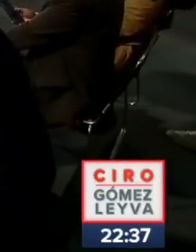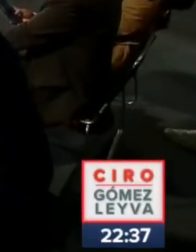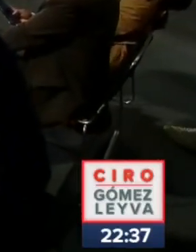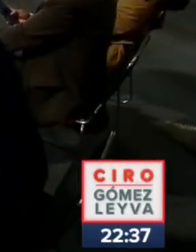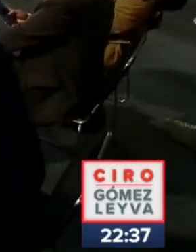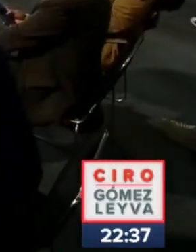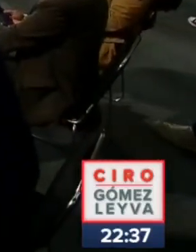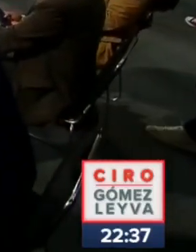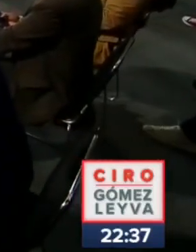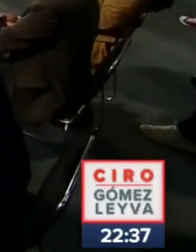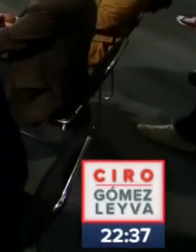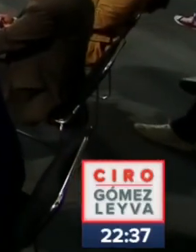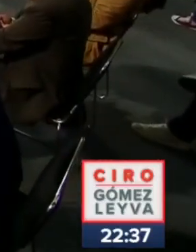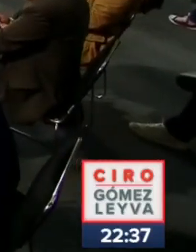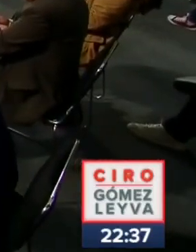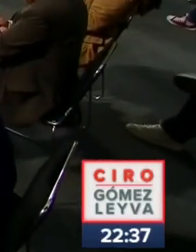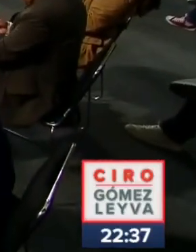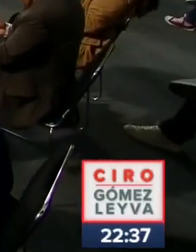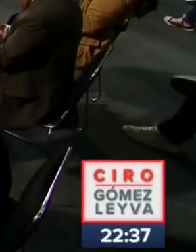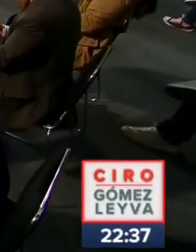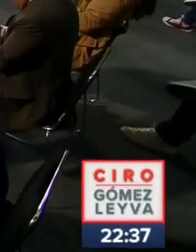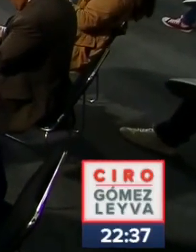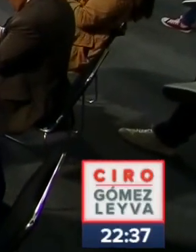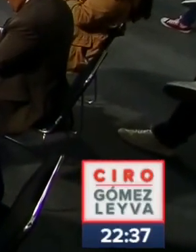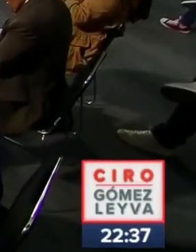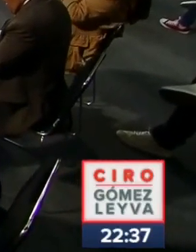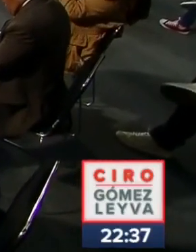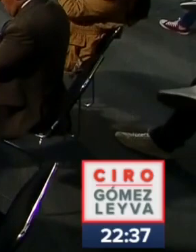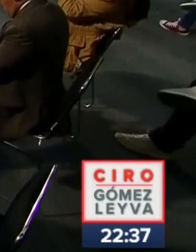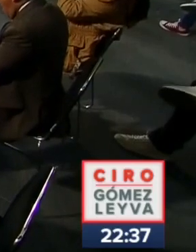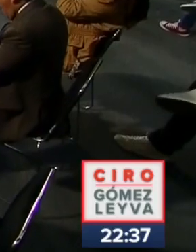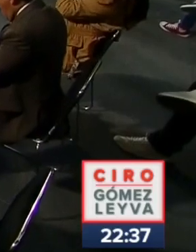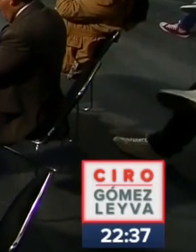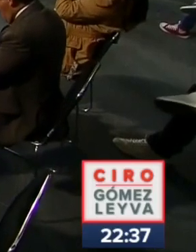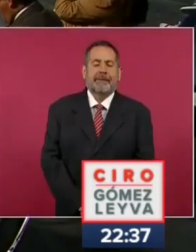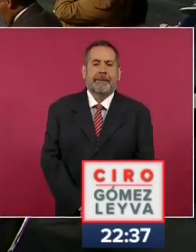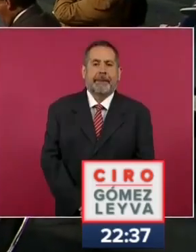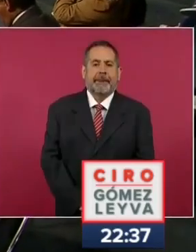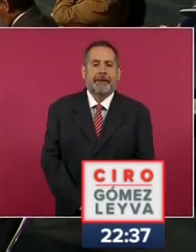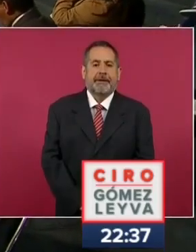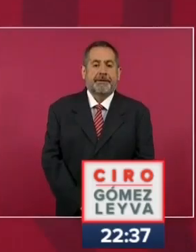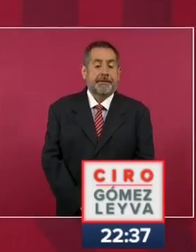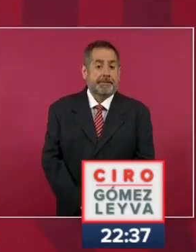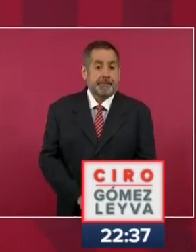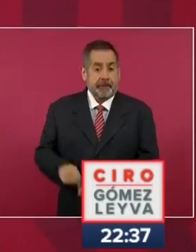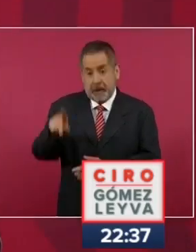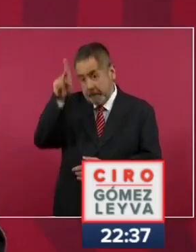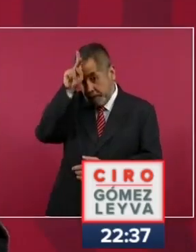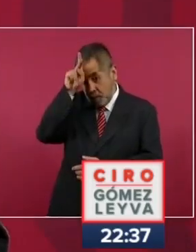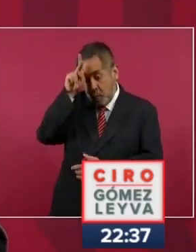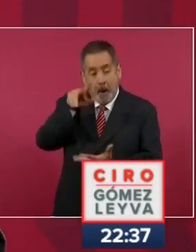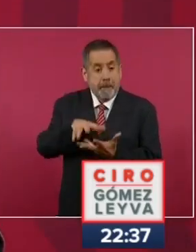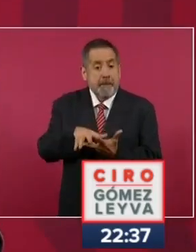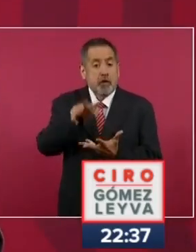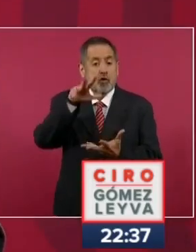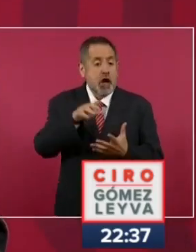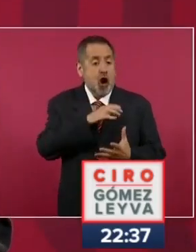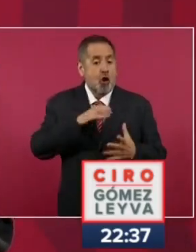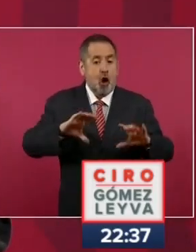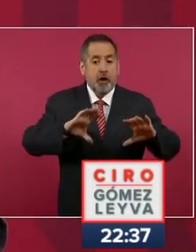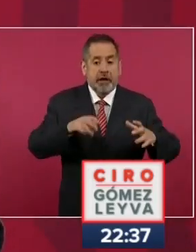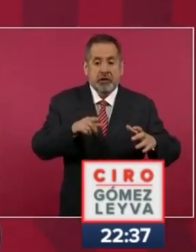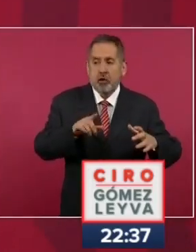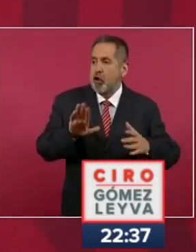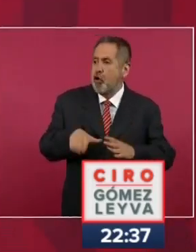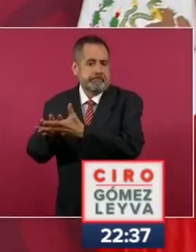otro. Pues la mayoría del Congreso estaba en contra del presidente, que está